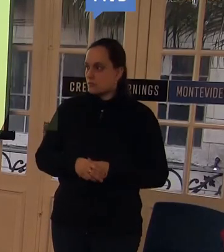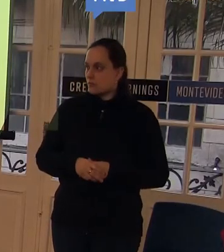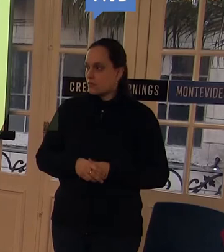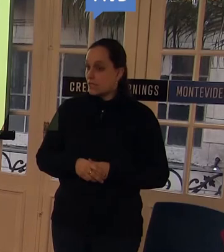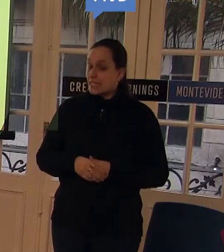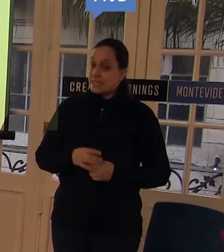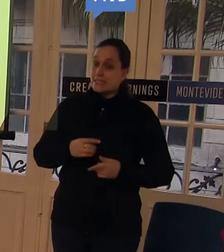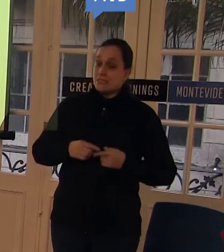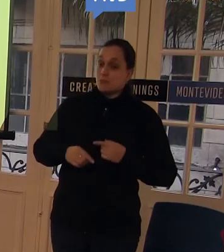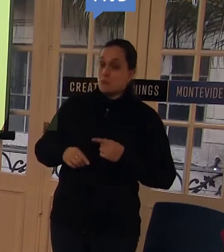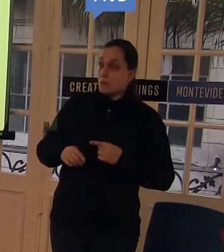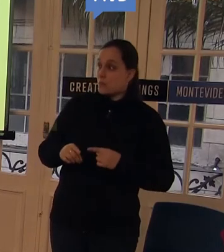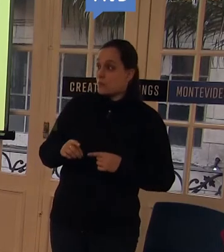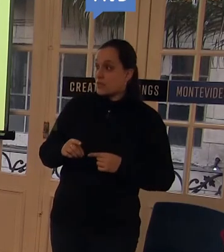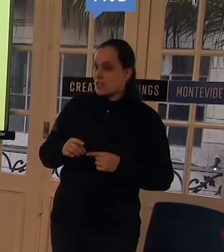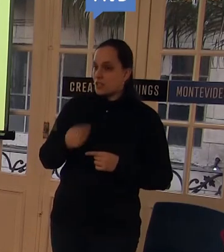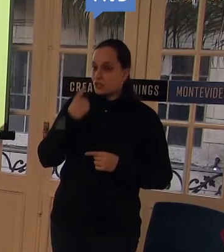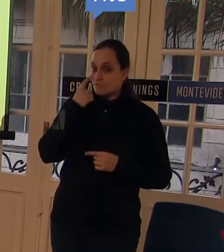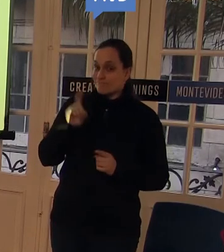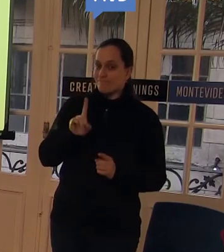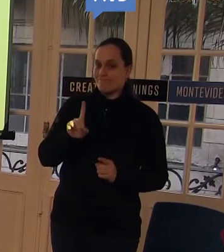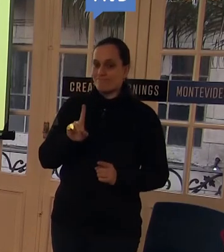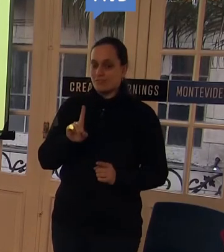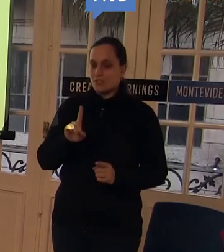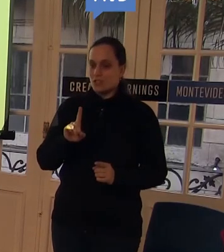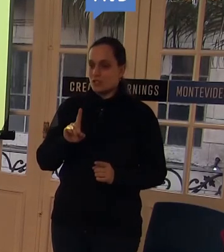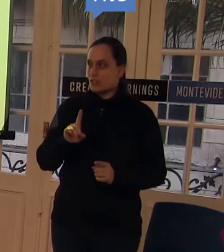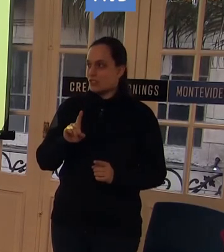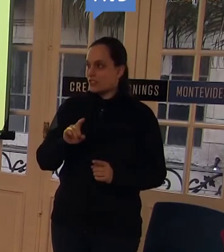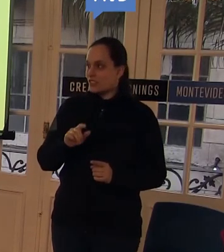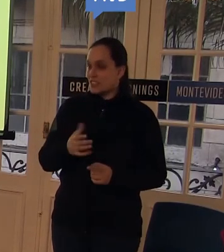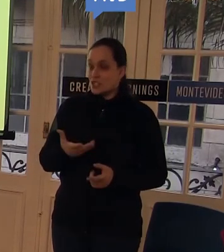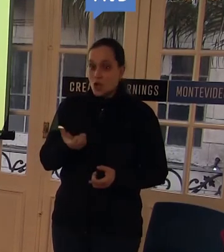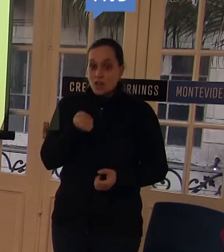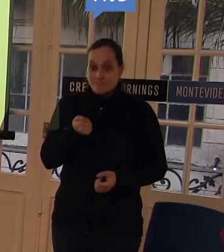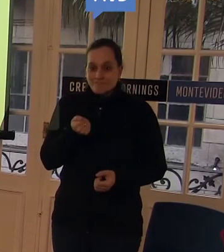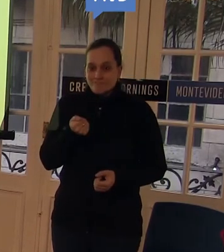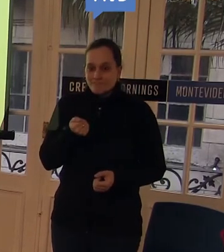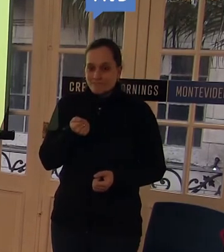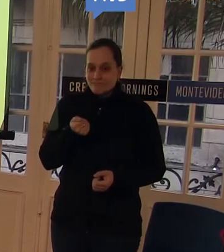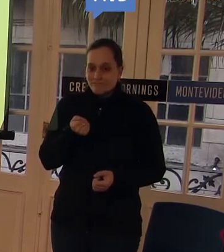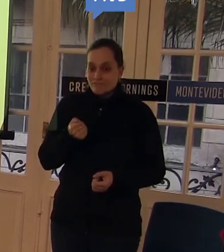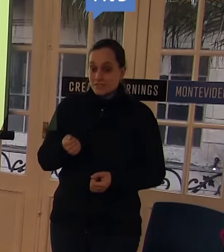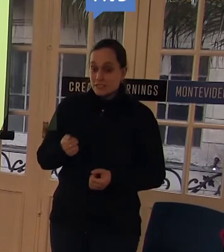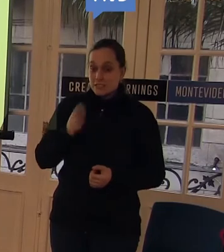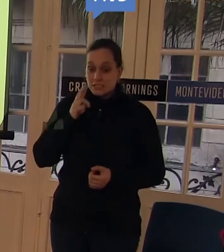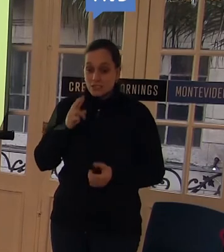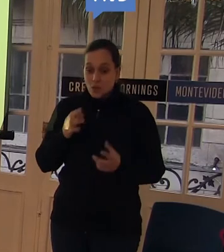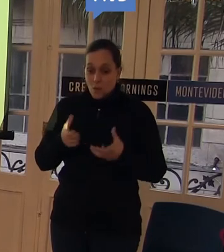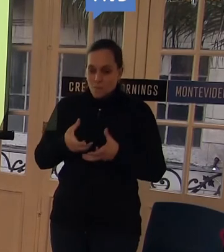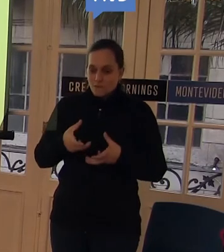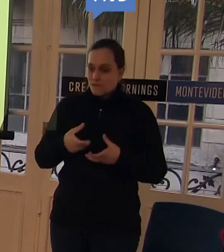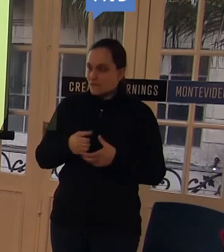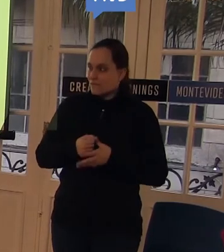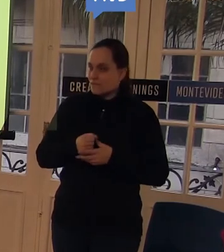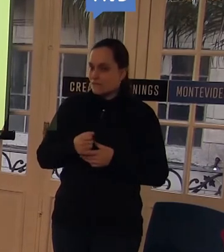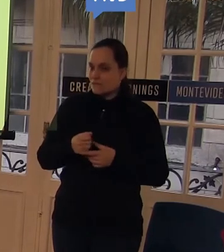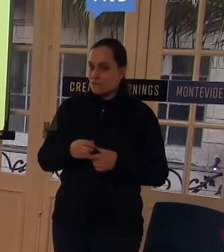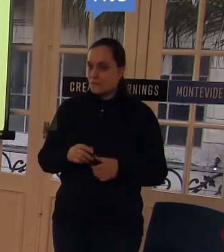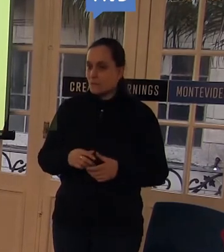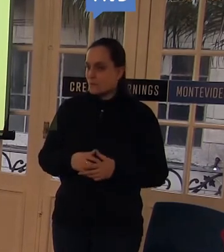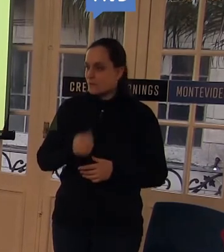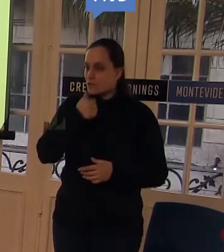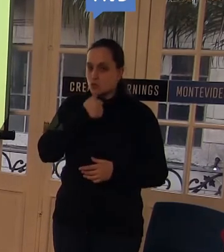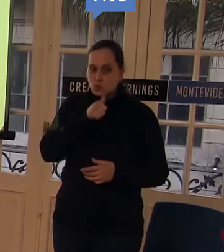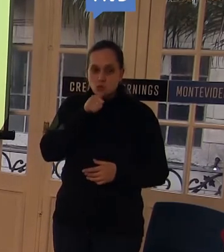Pero no me había dado cuenta que tenía las habichuelas en la mano, las habichuelas mágicas.